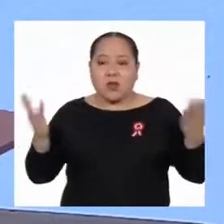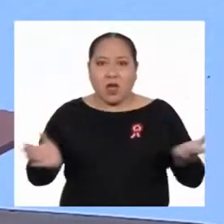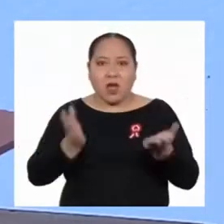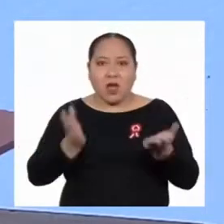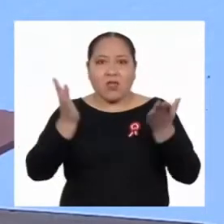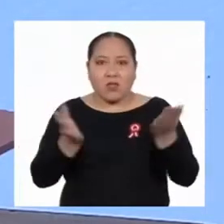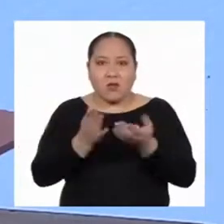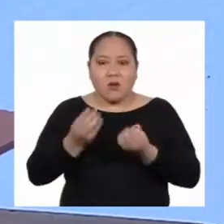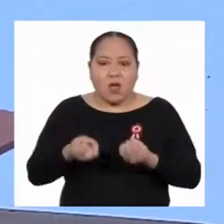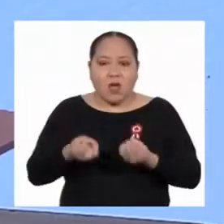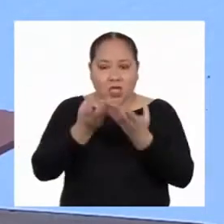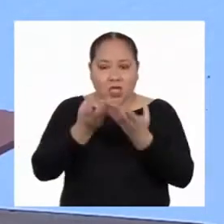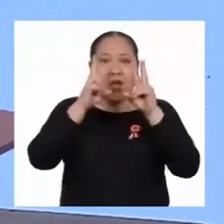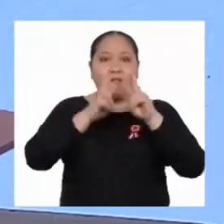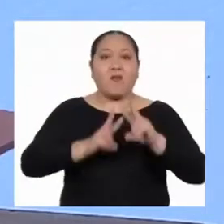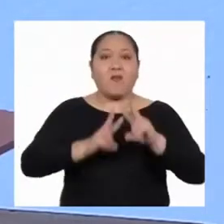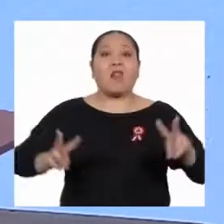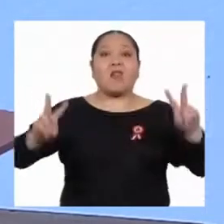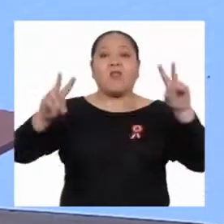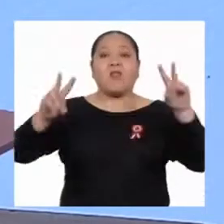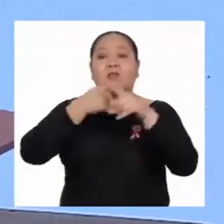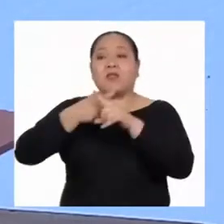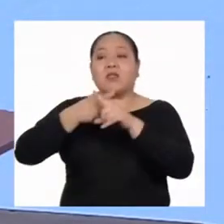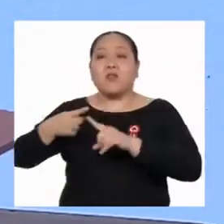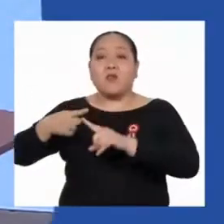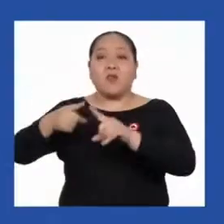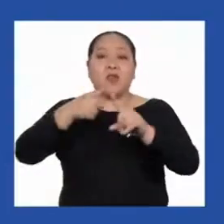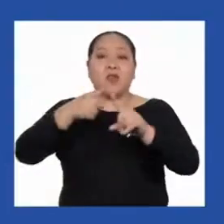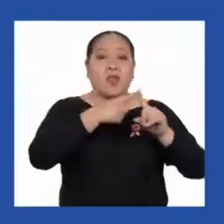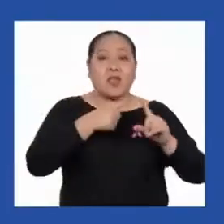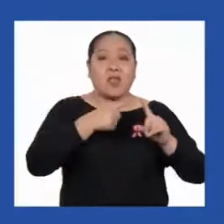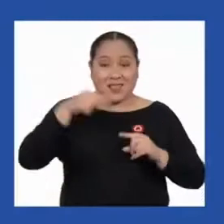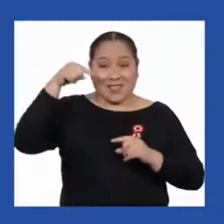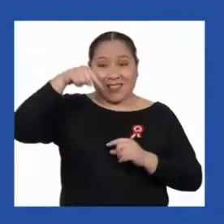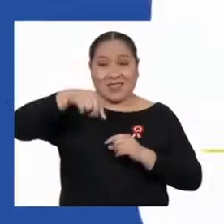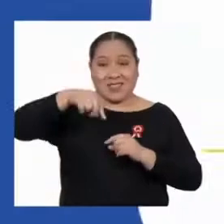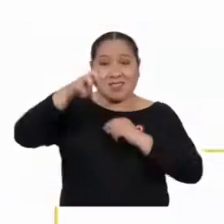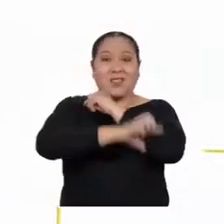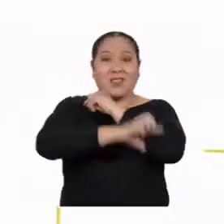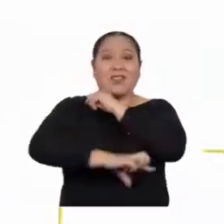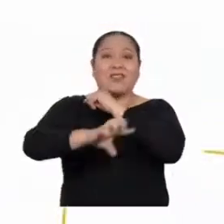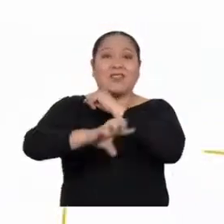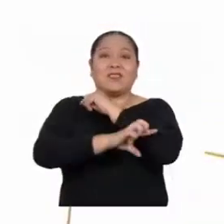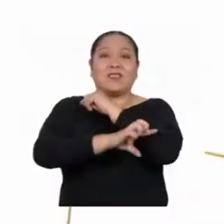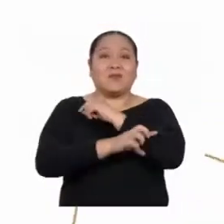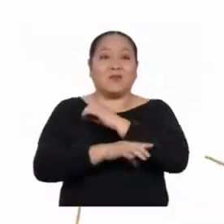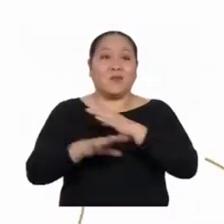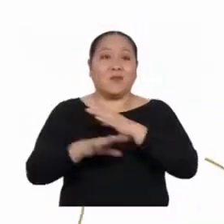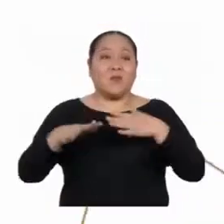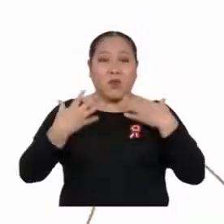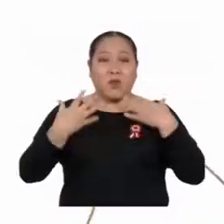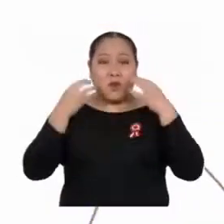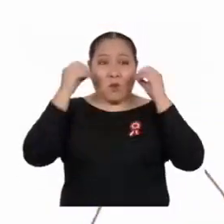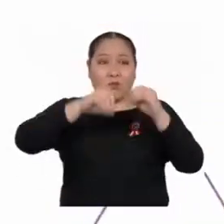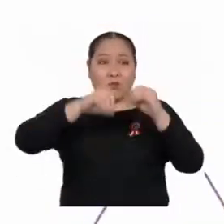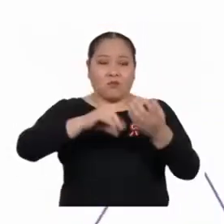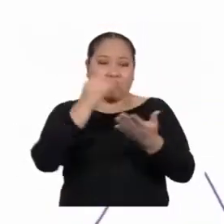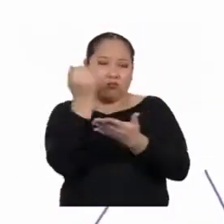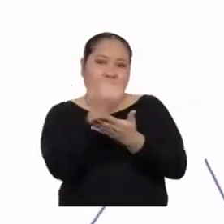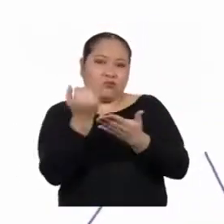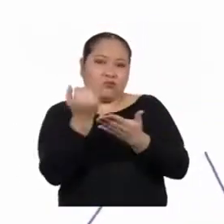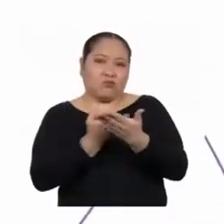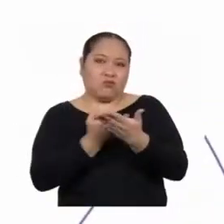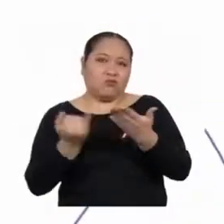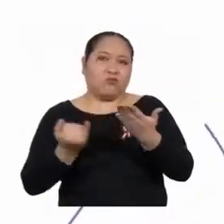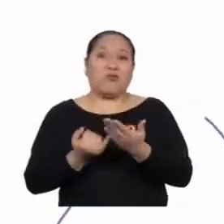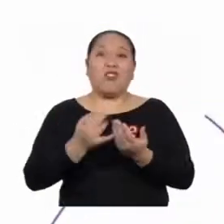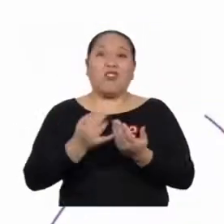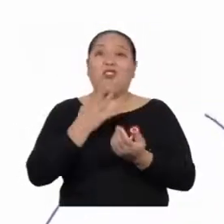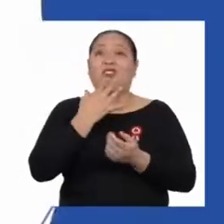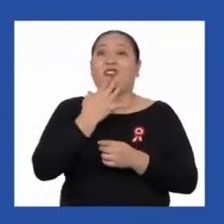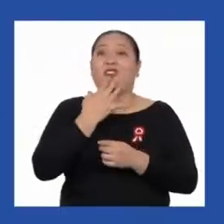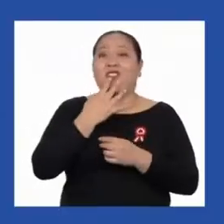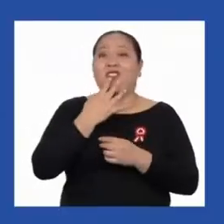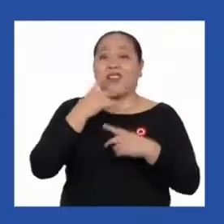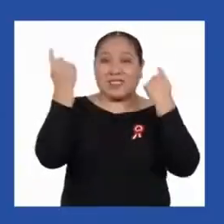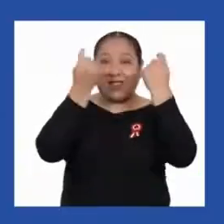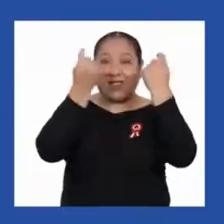a valorar la diversidad de nuestro país. Y lo podíamos decorar por fiestas